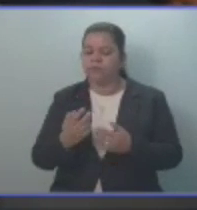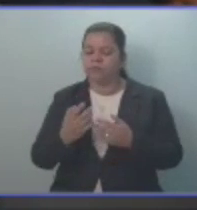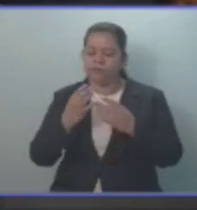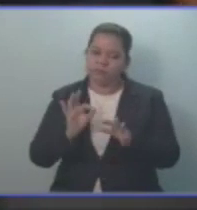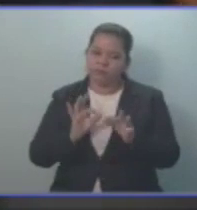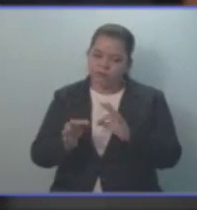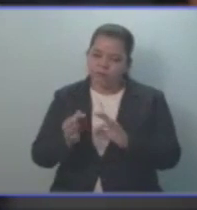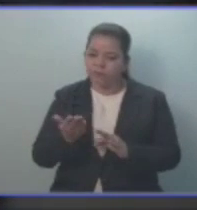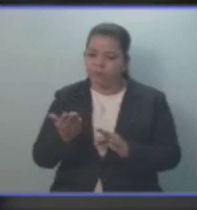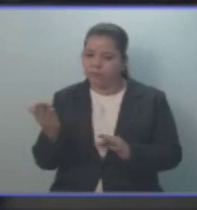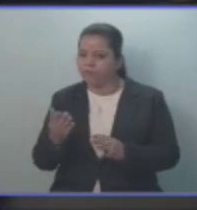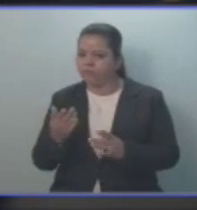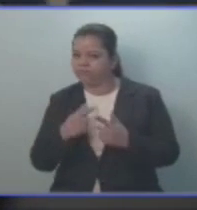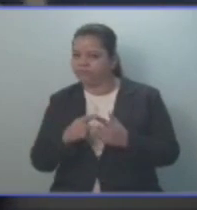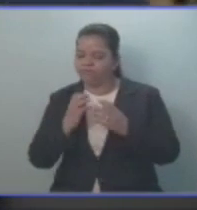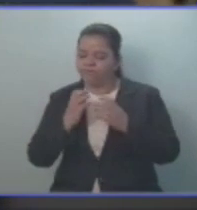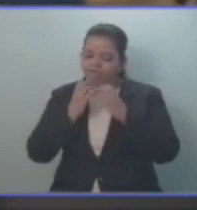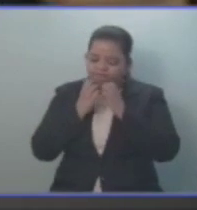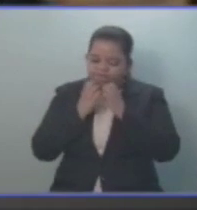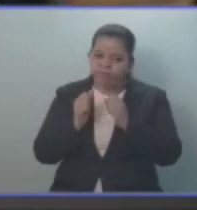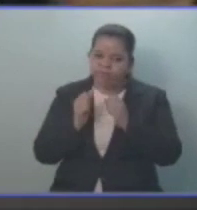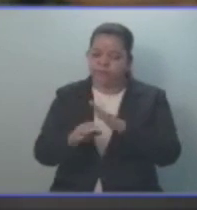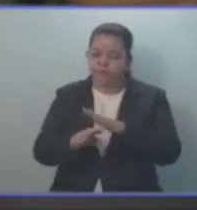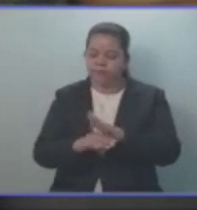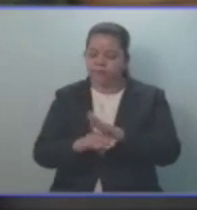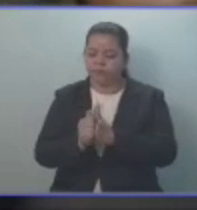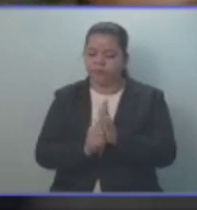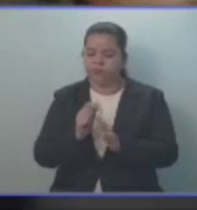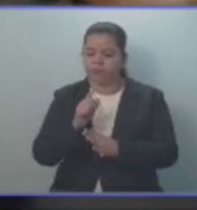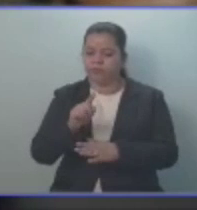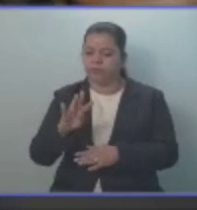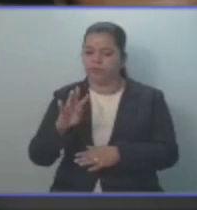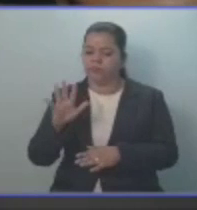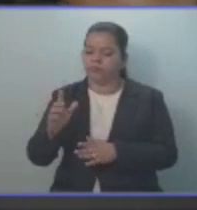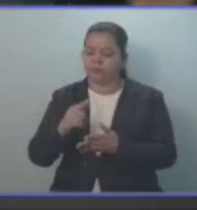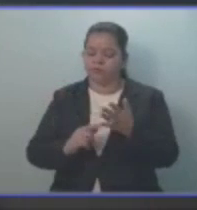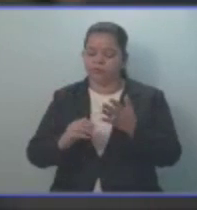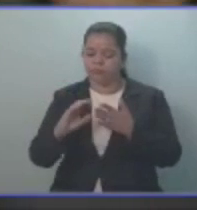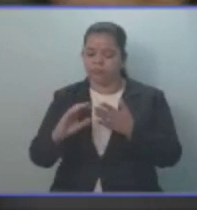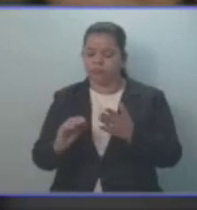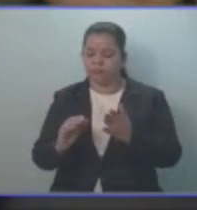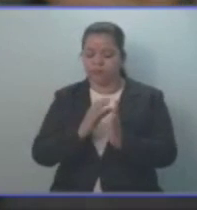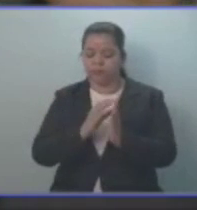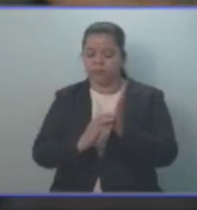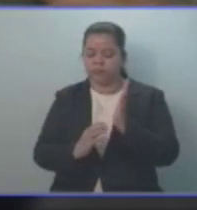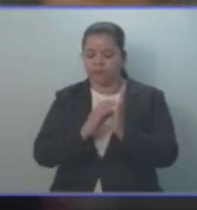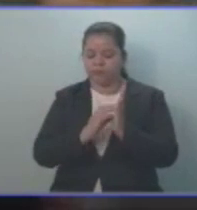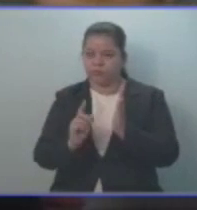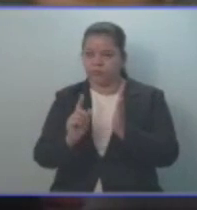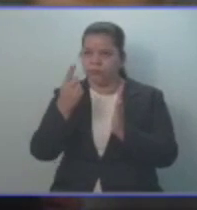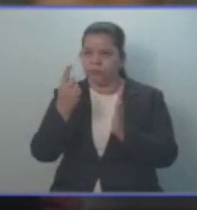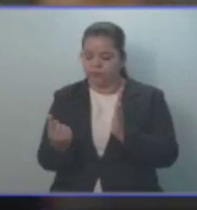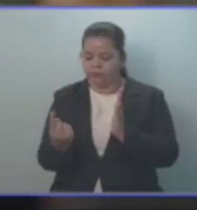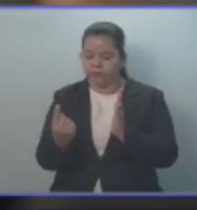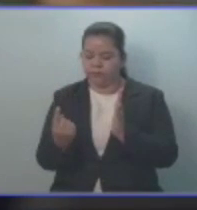reservas de conformidad al artículo 145 de la Constitución y el párrafo